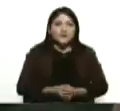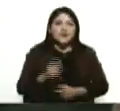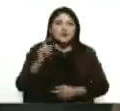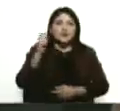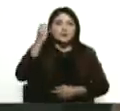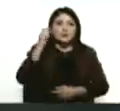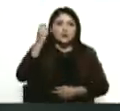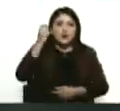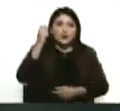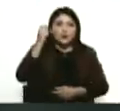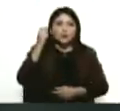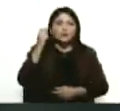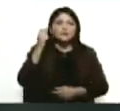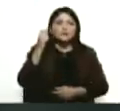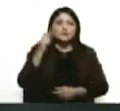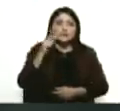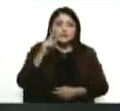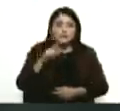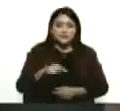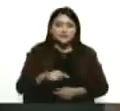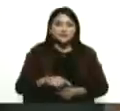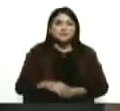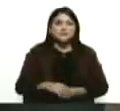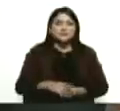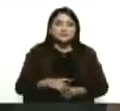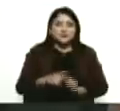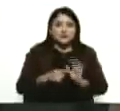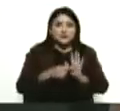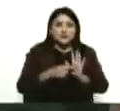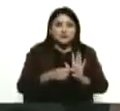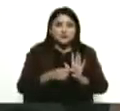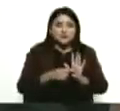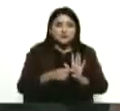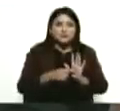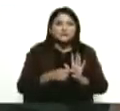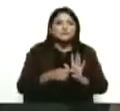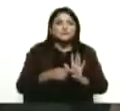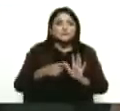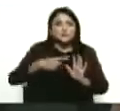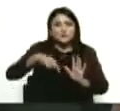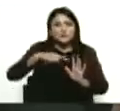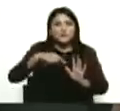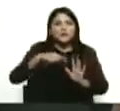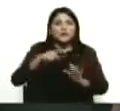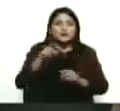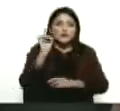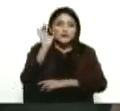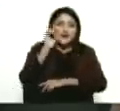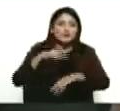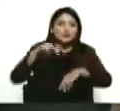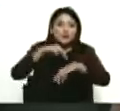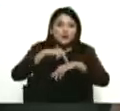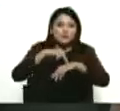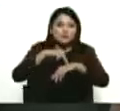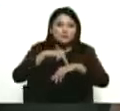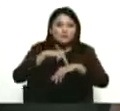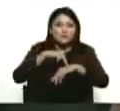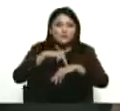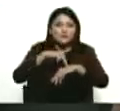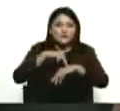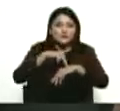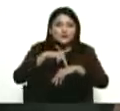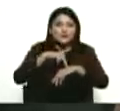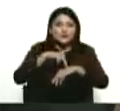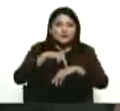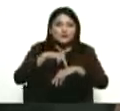lugar agradecerles esta comparecencia a los medios de comunicación aquí en el Palacio Federal Legislativo la tarde de hoy, para poder